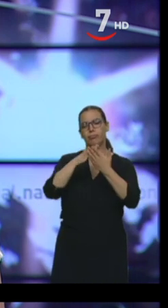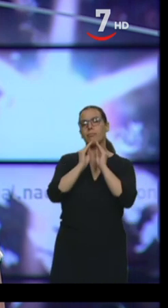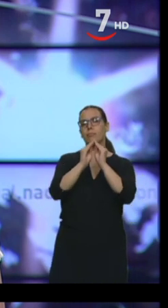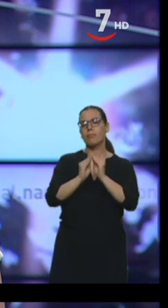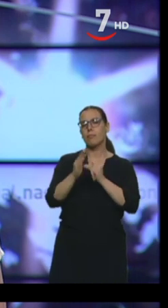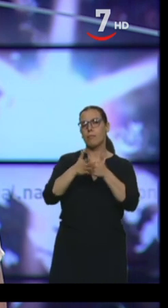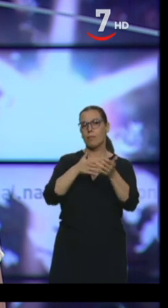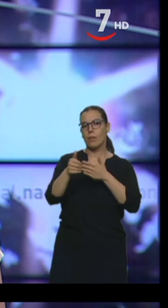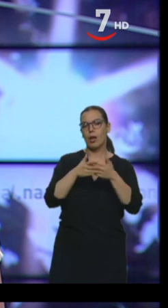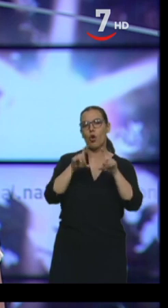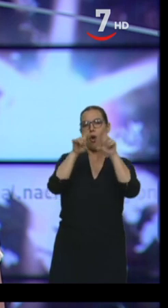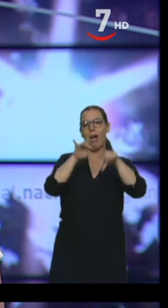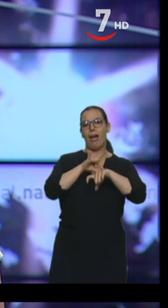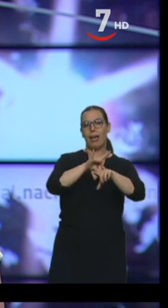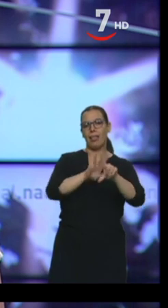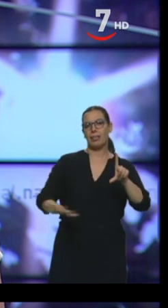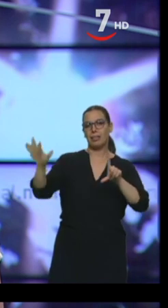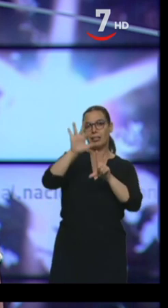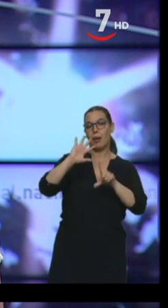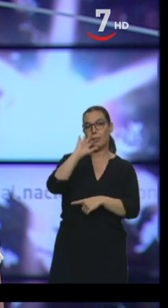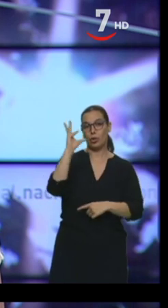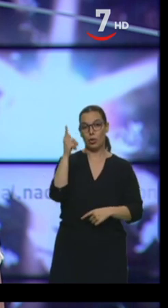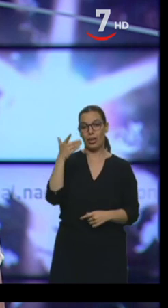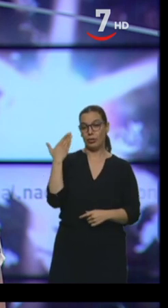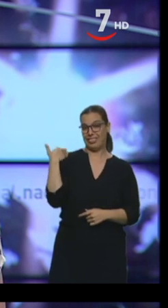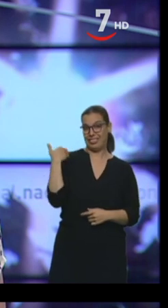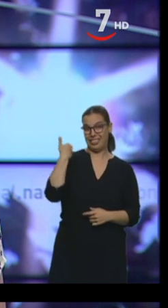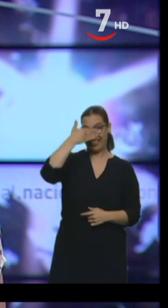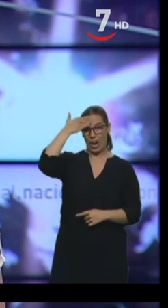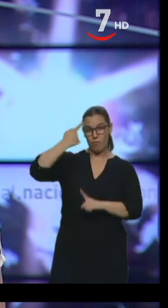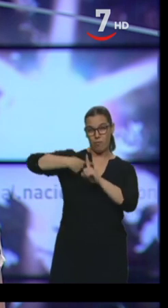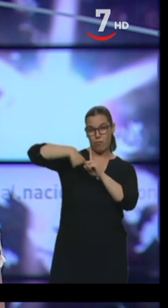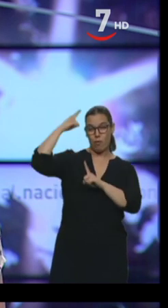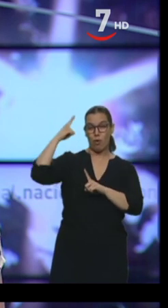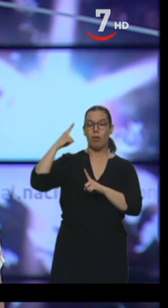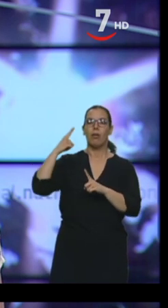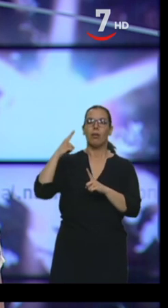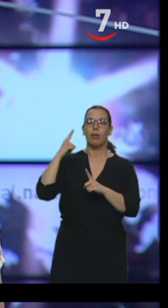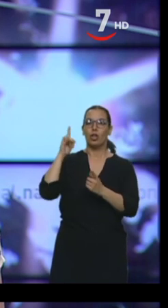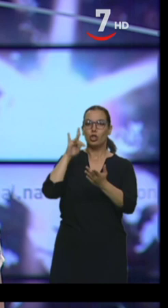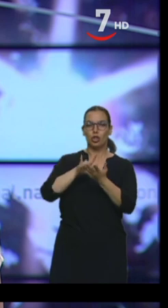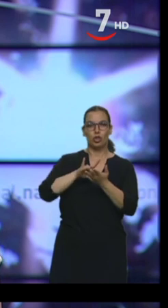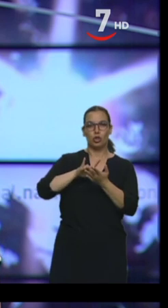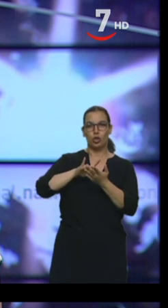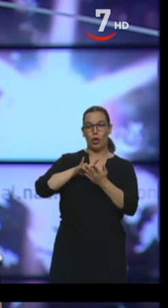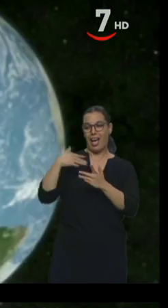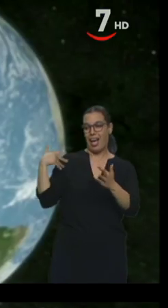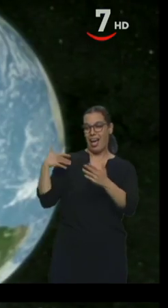de Meteorología. La pasada ola de calor fue la más cálida registrada en junio en los últimos 40 años.